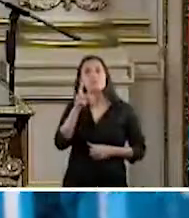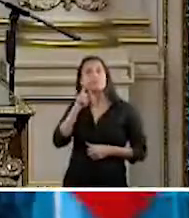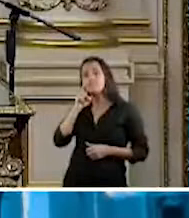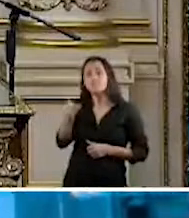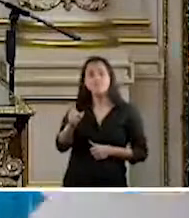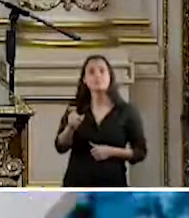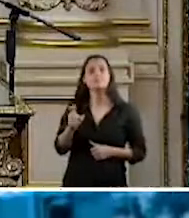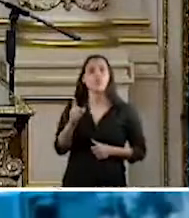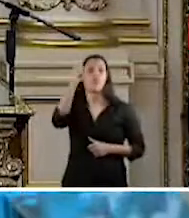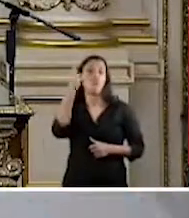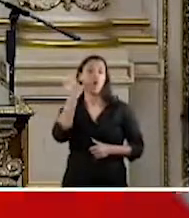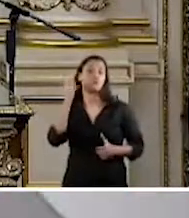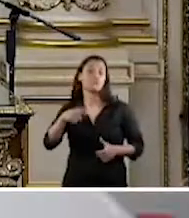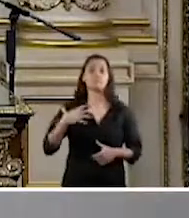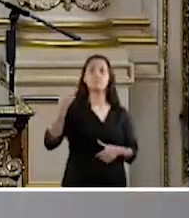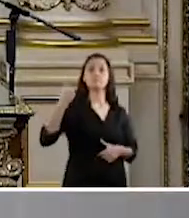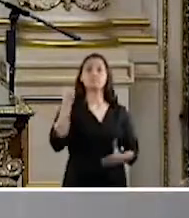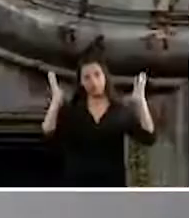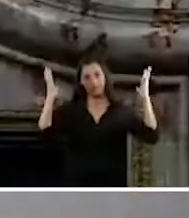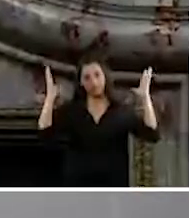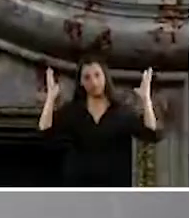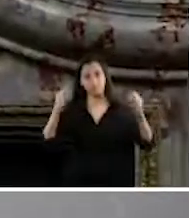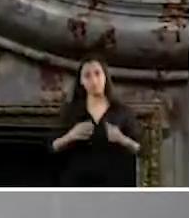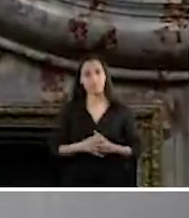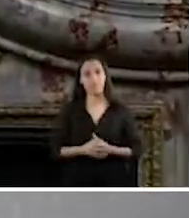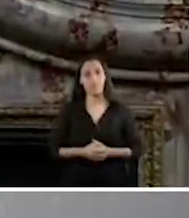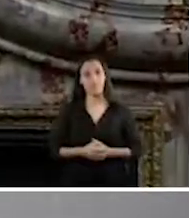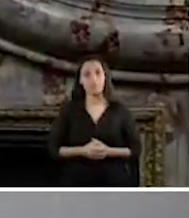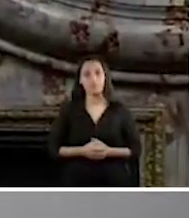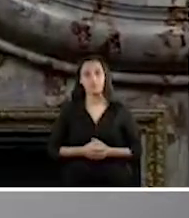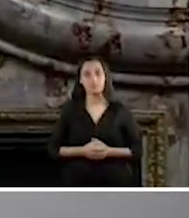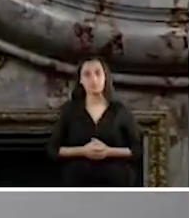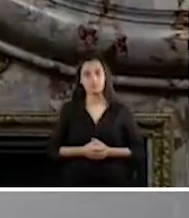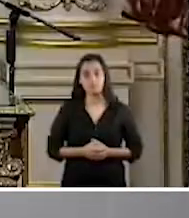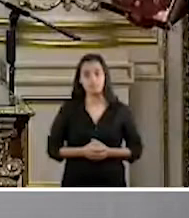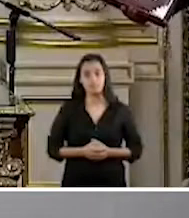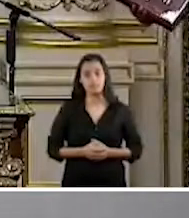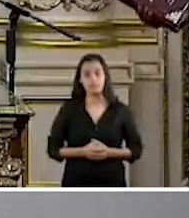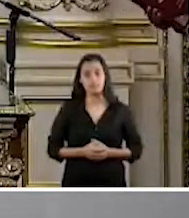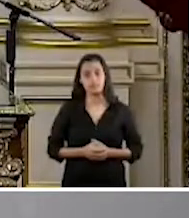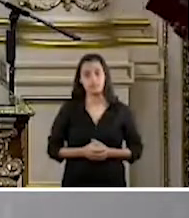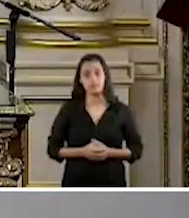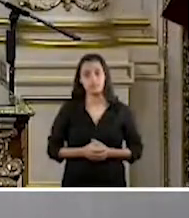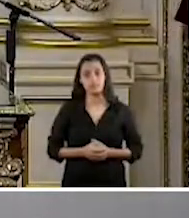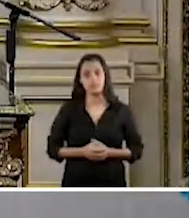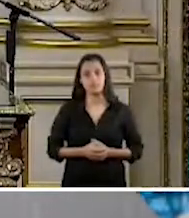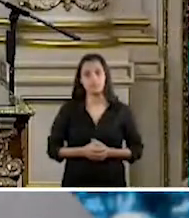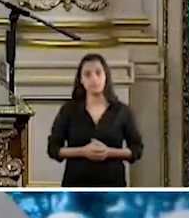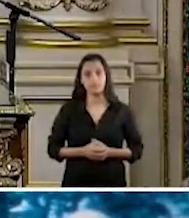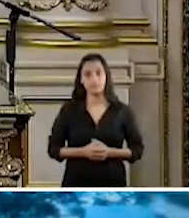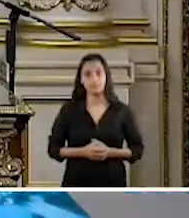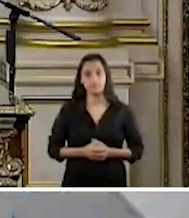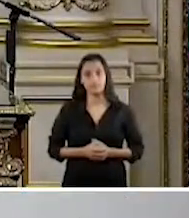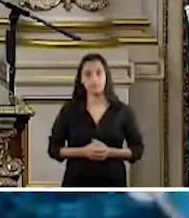casos entregamos a empresas nuestras que le vendimos toda la vida entregamos con remito con precio abierto en algunos casos